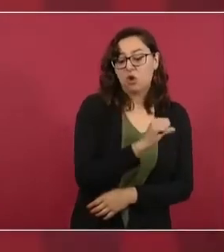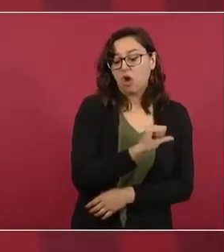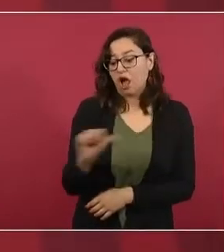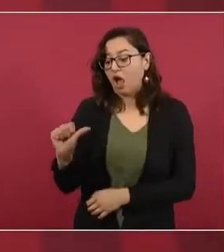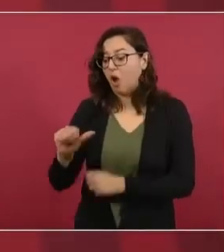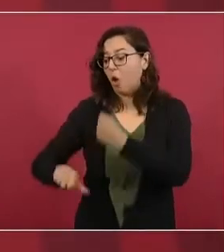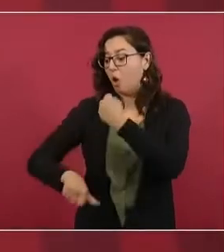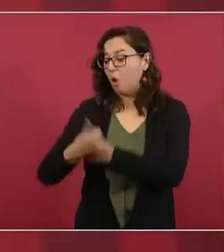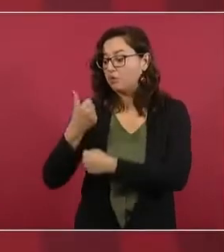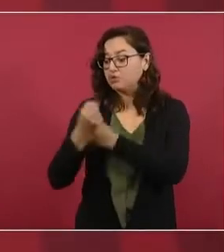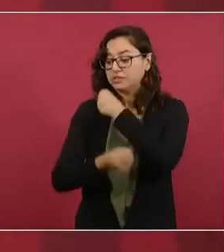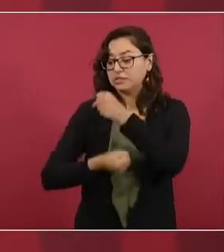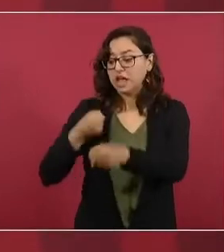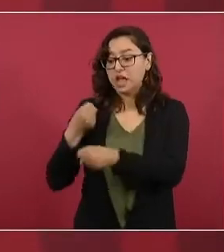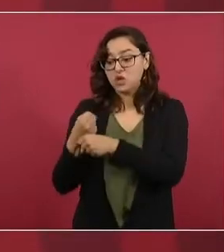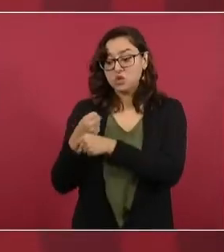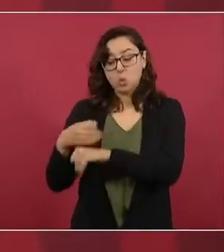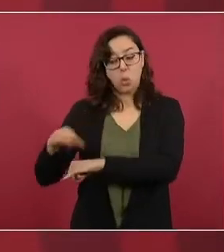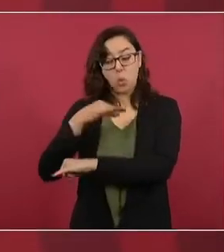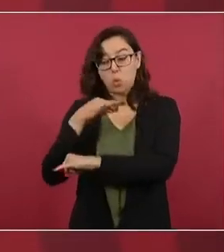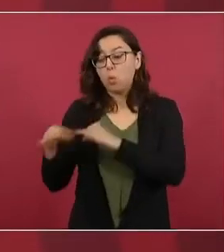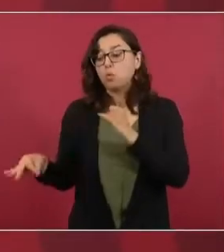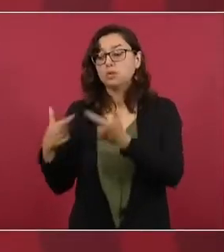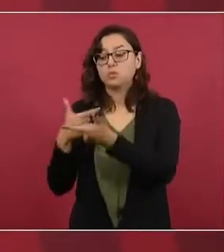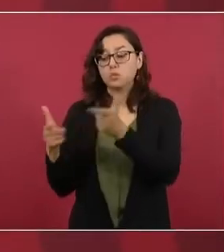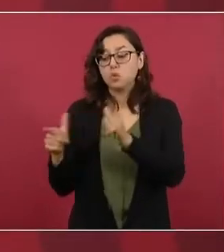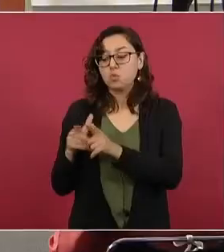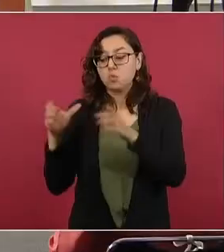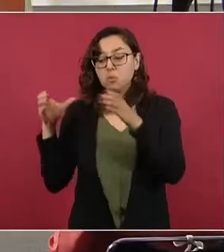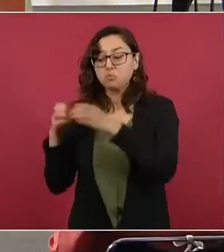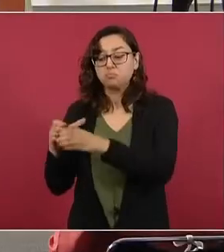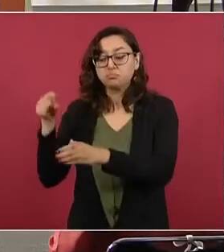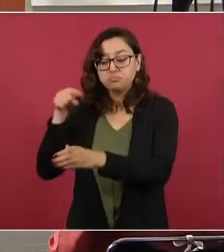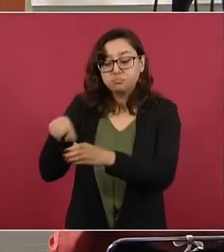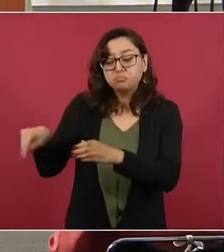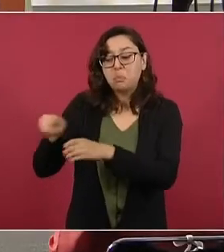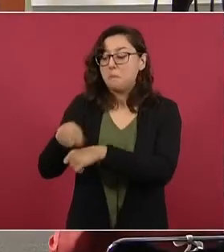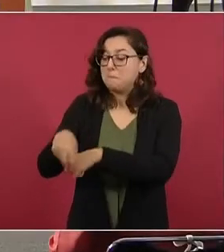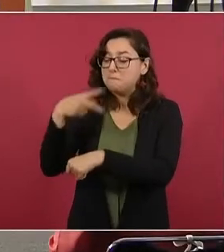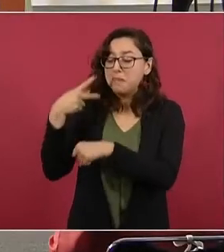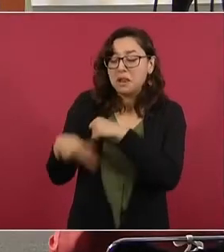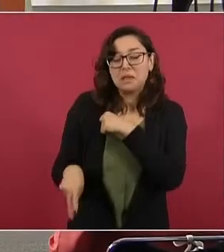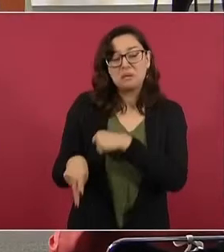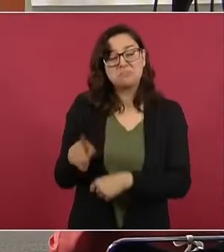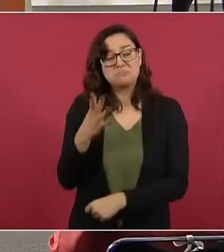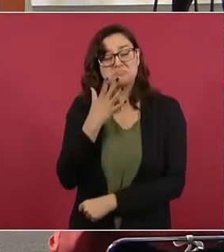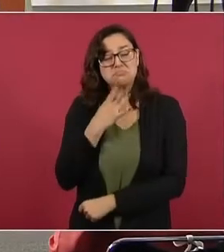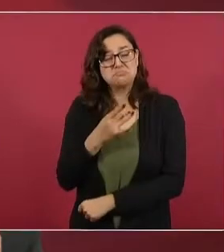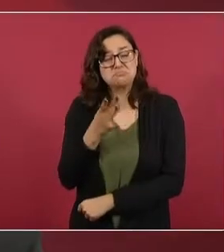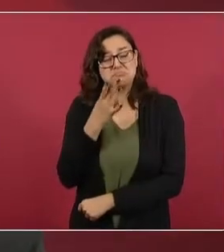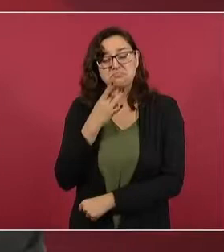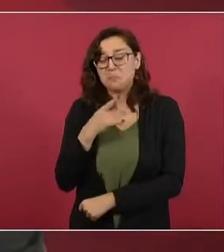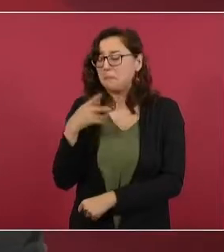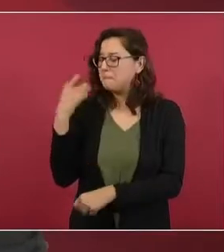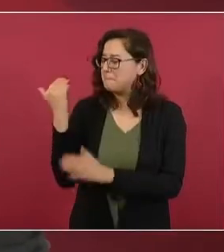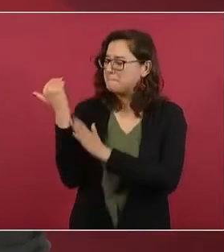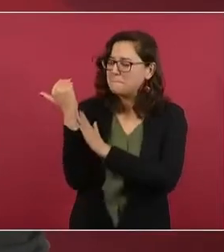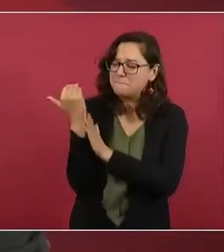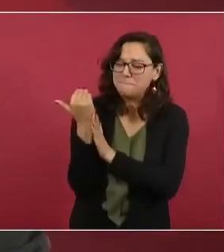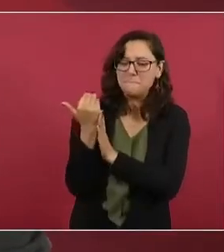todas las personas son las que tienen el menor riesgo, afortunadamente. Tienen el menor riesgo